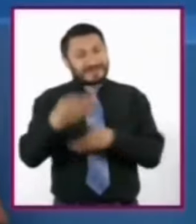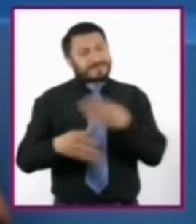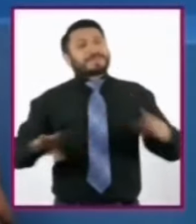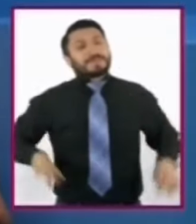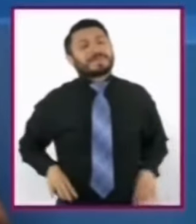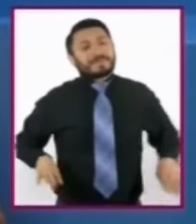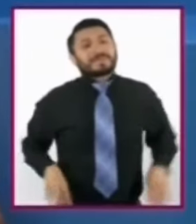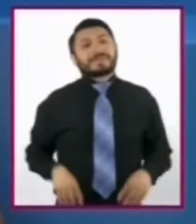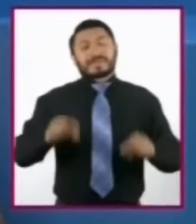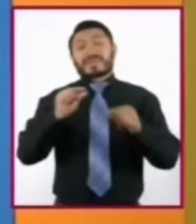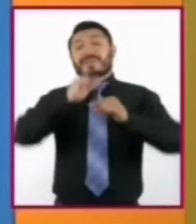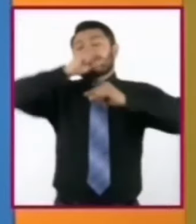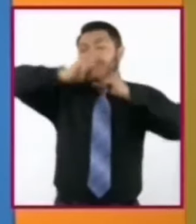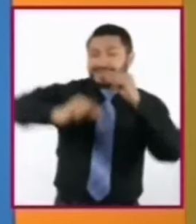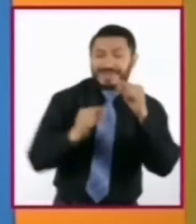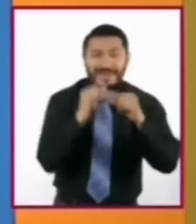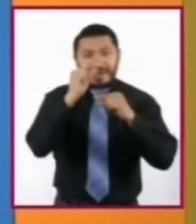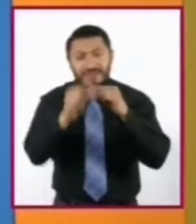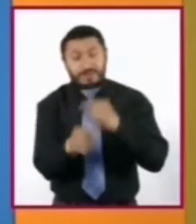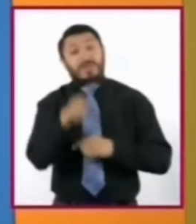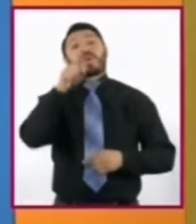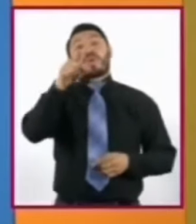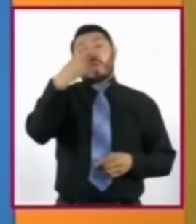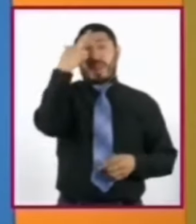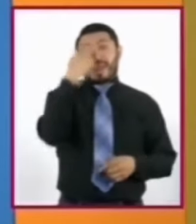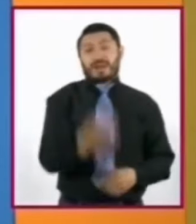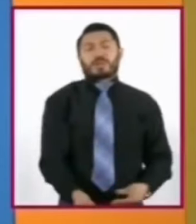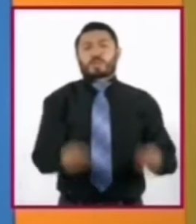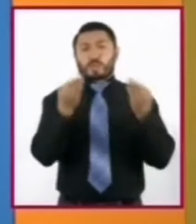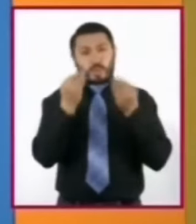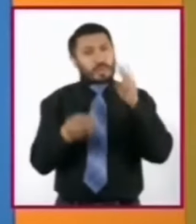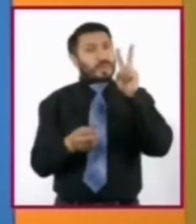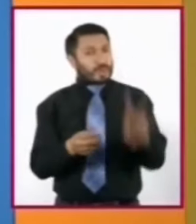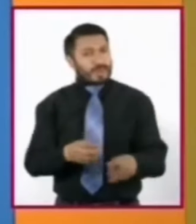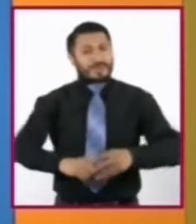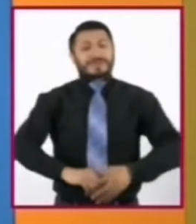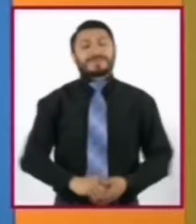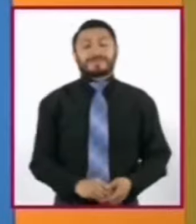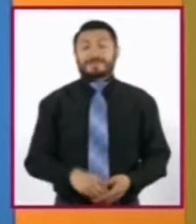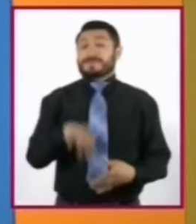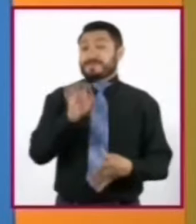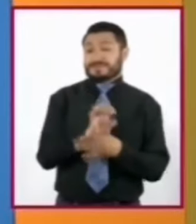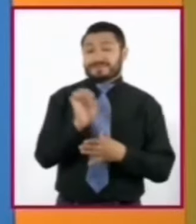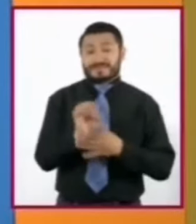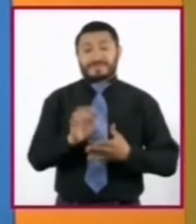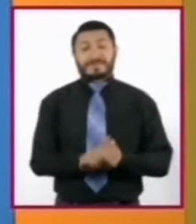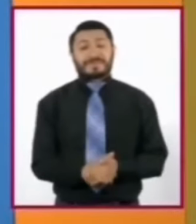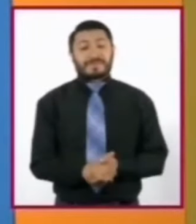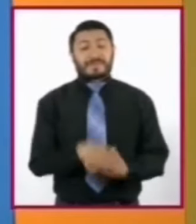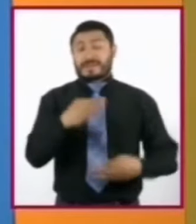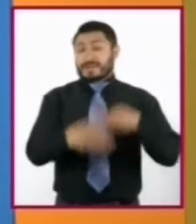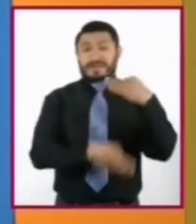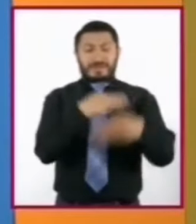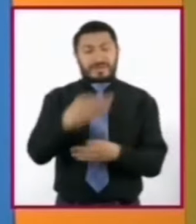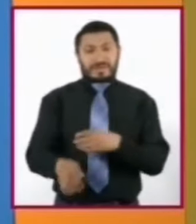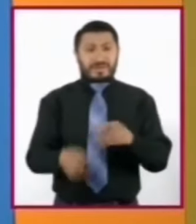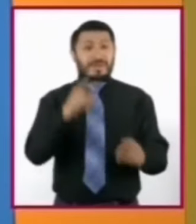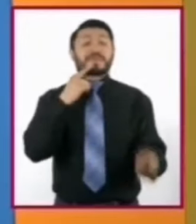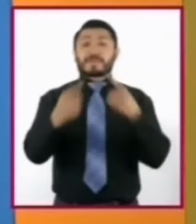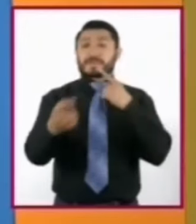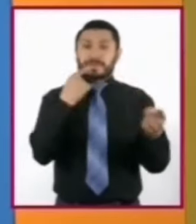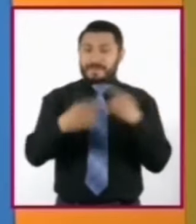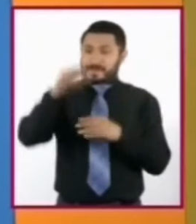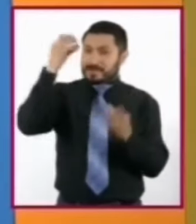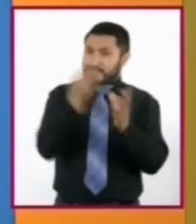conformado por átomos. Tienes mucha razón, Enrique. Por lo tanto, todo lo que discutamos en